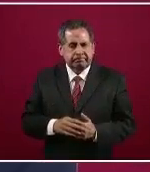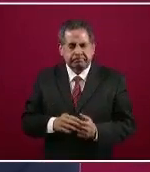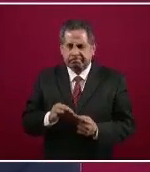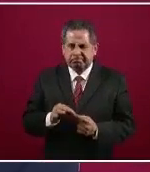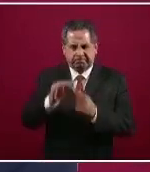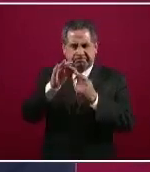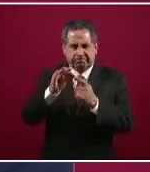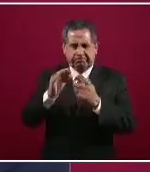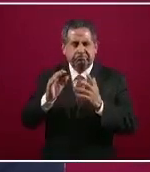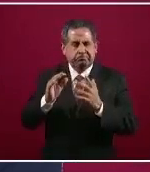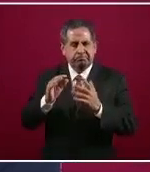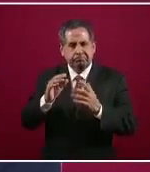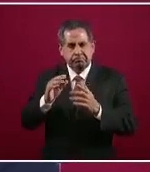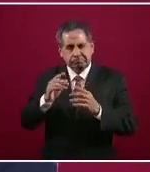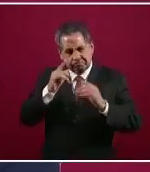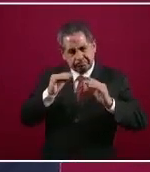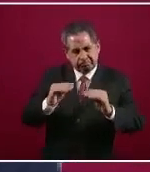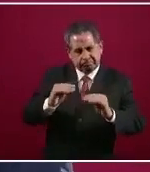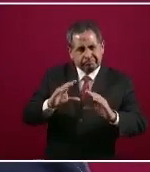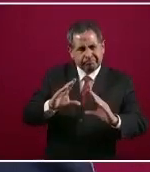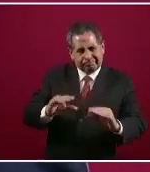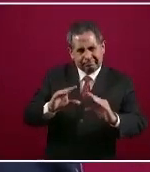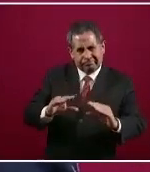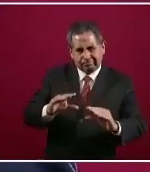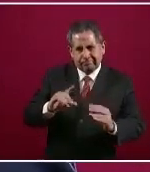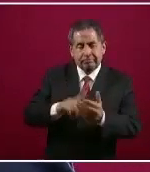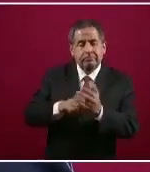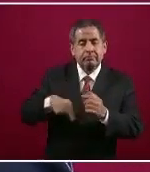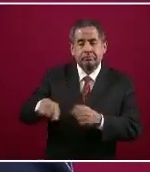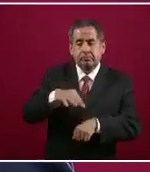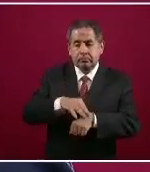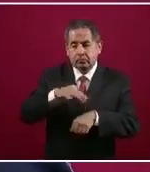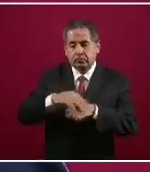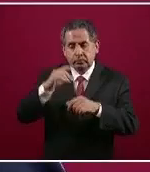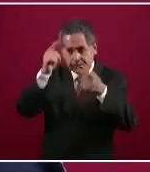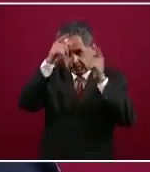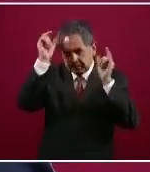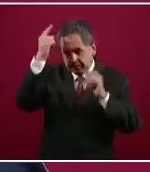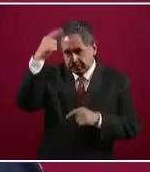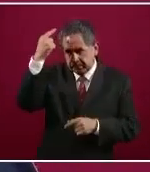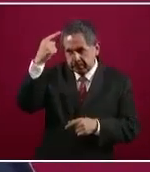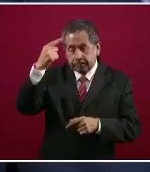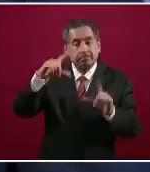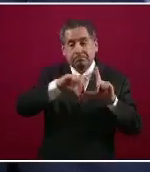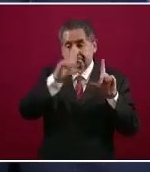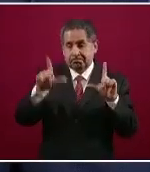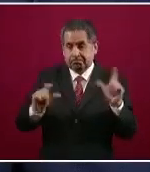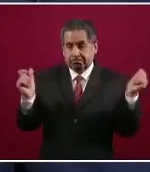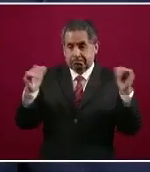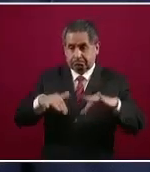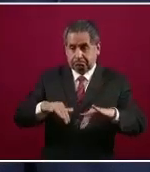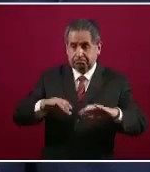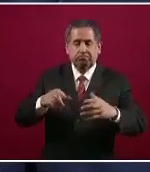especial de formación de médicos y de enfermeras, nacional,